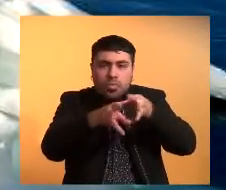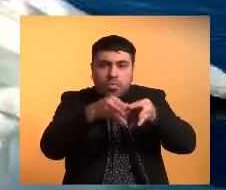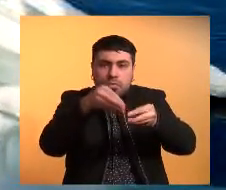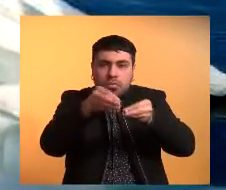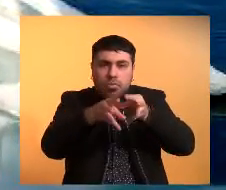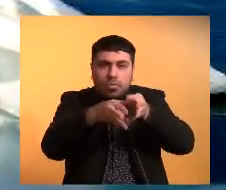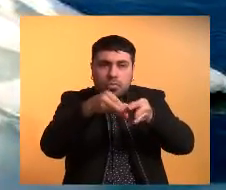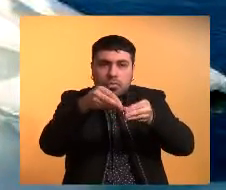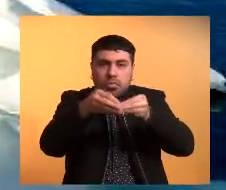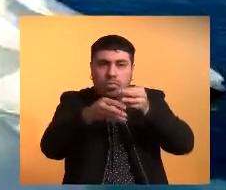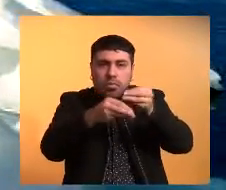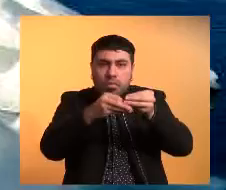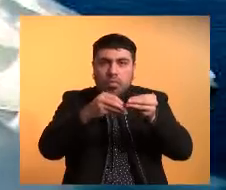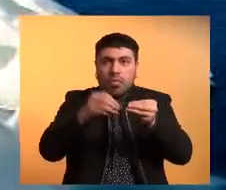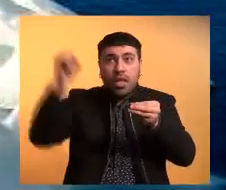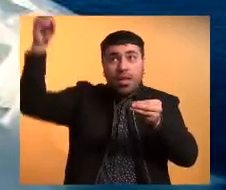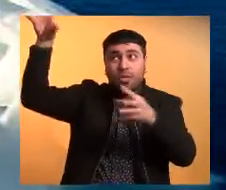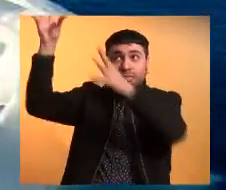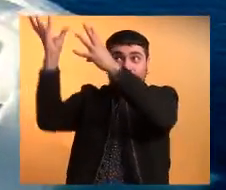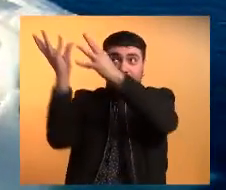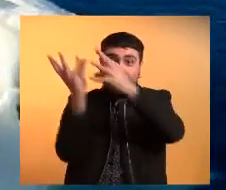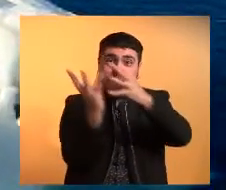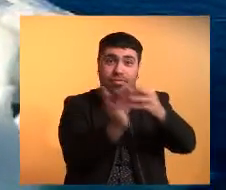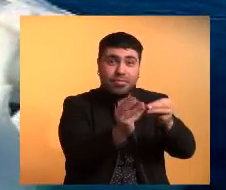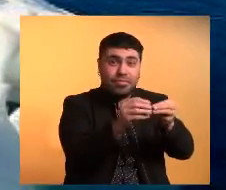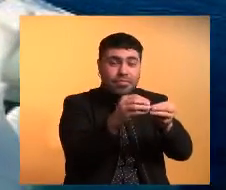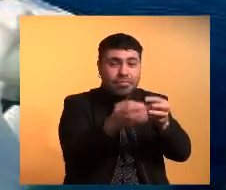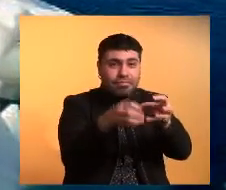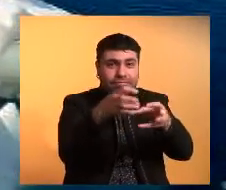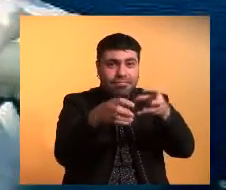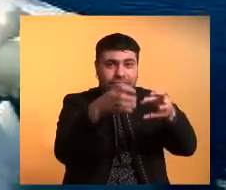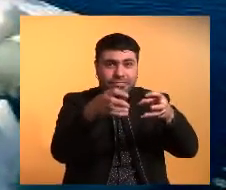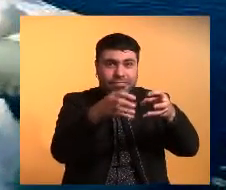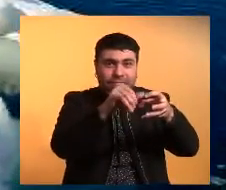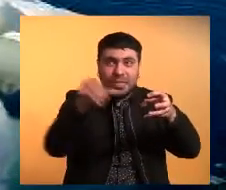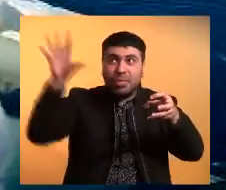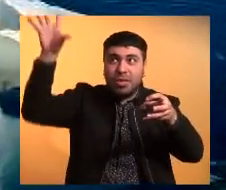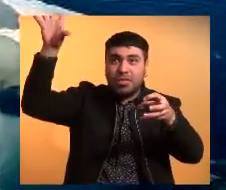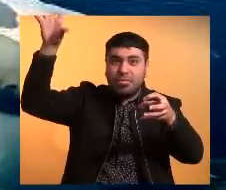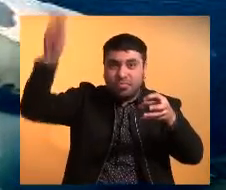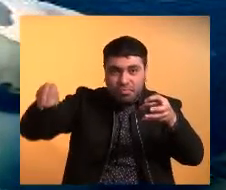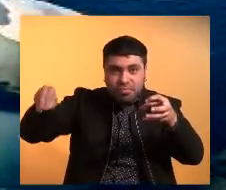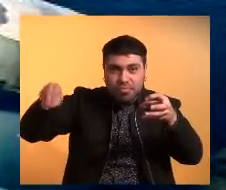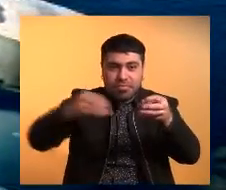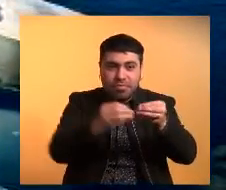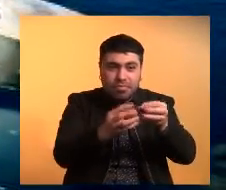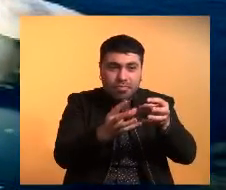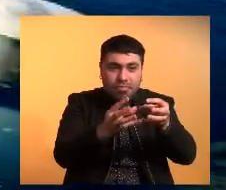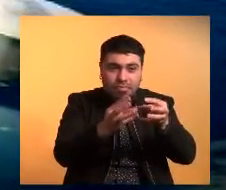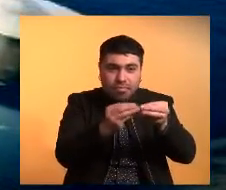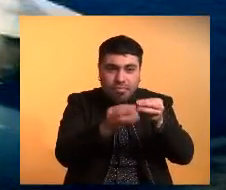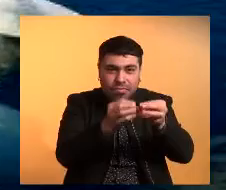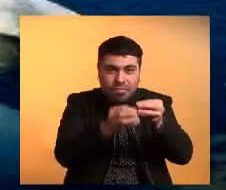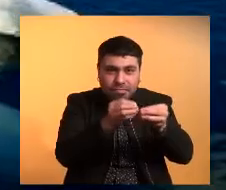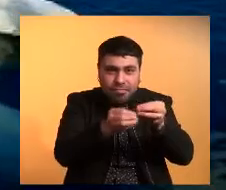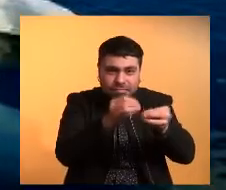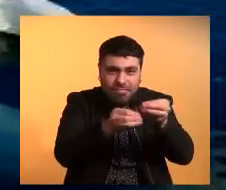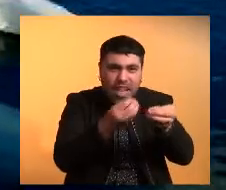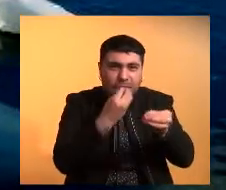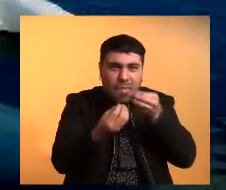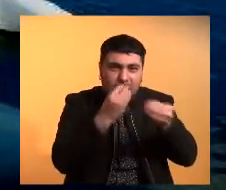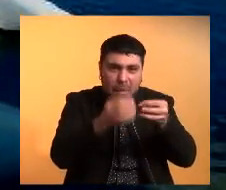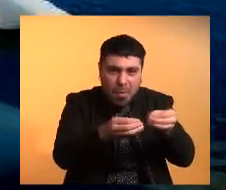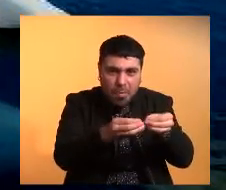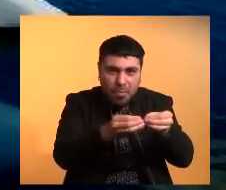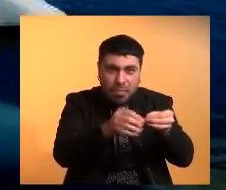fotosintética en estos semanas, meses que no hay luz, pero cuando llega la luz nuevamente con finales de